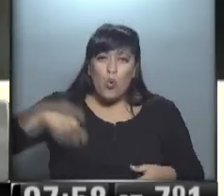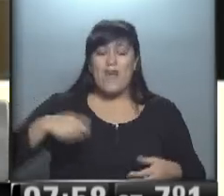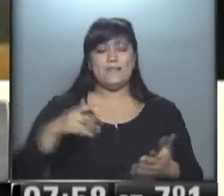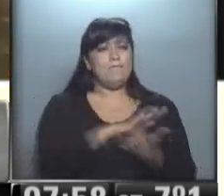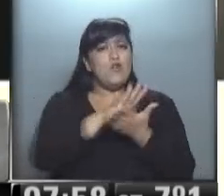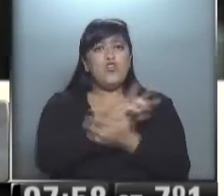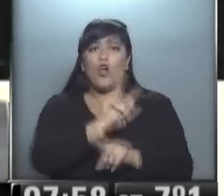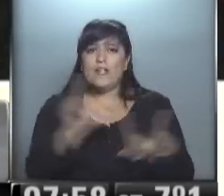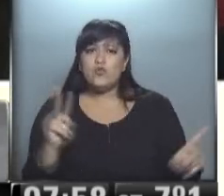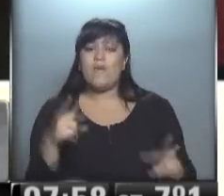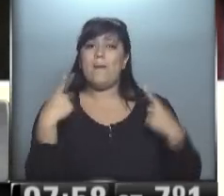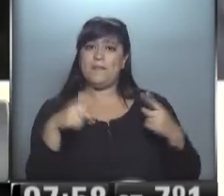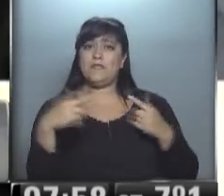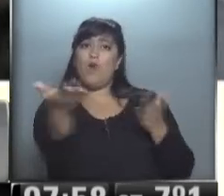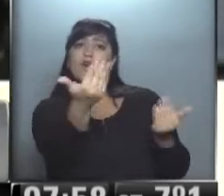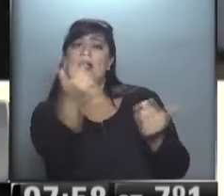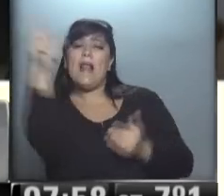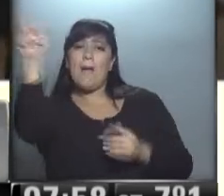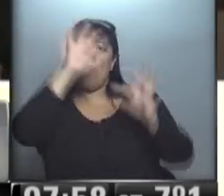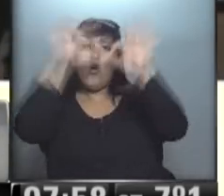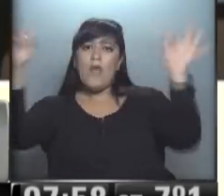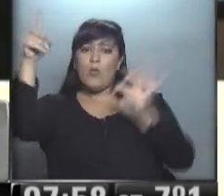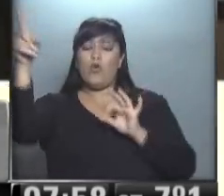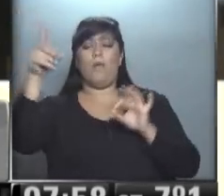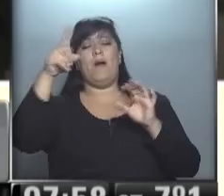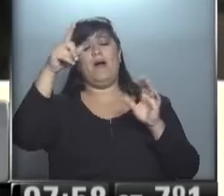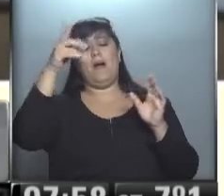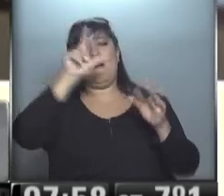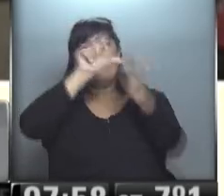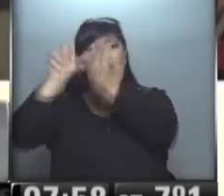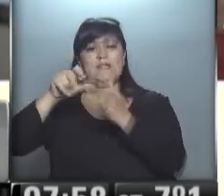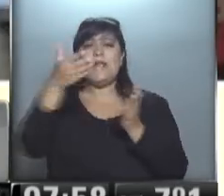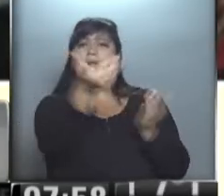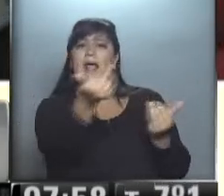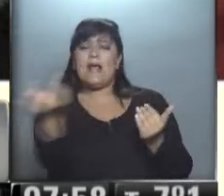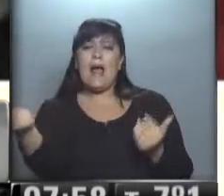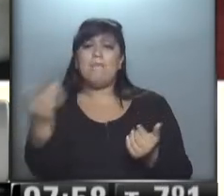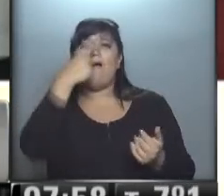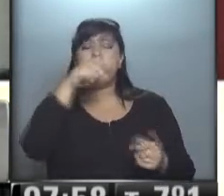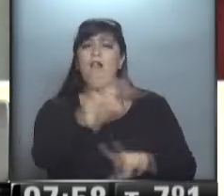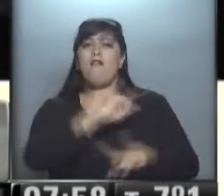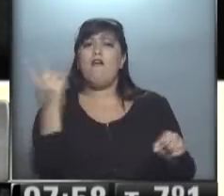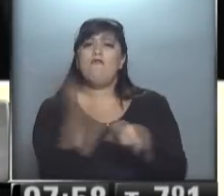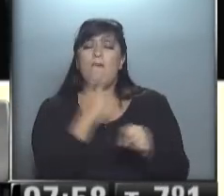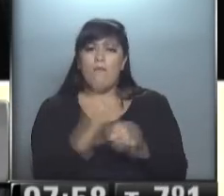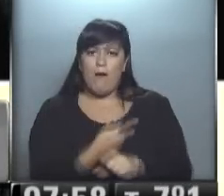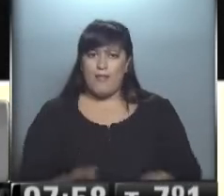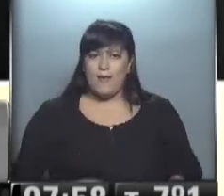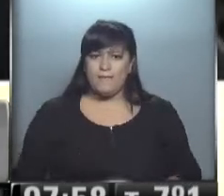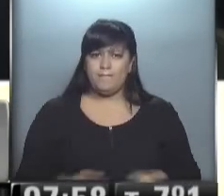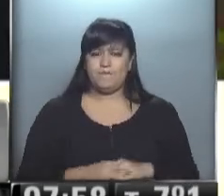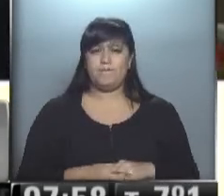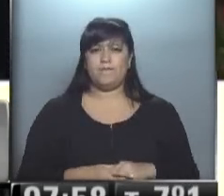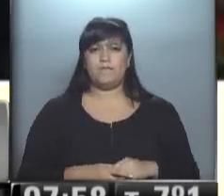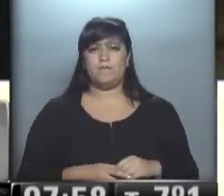los reclamos de los agentes pagadores que no lo pueden hacer por una orden de juez grisa que tampoco embarga esos fondos